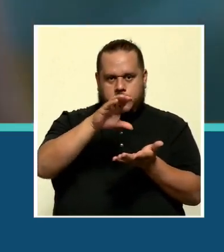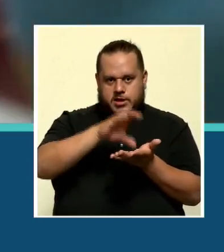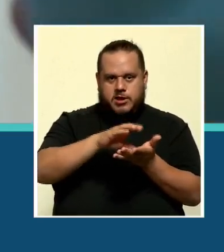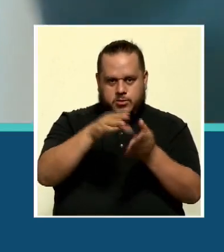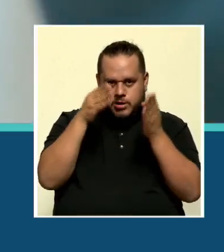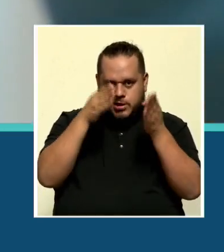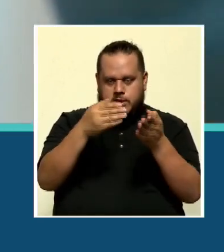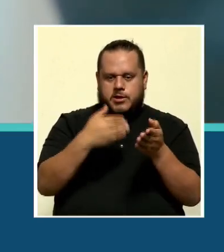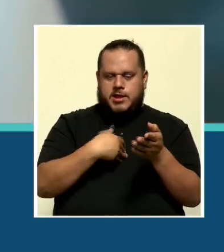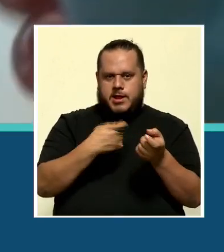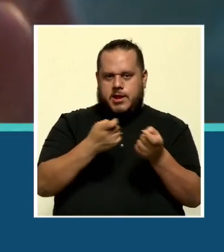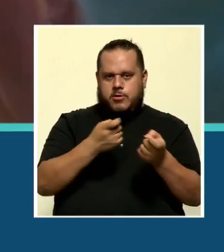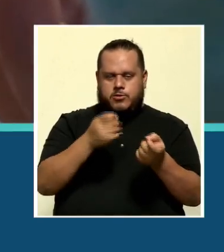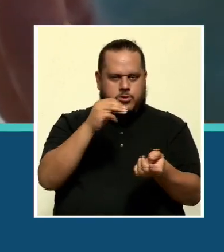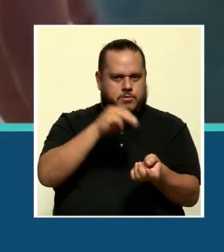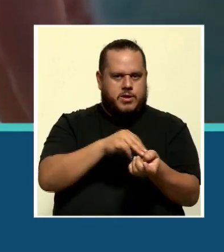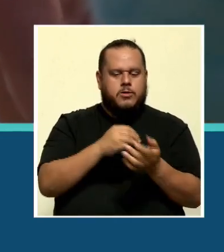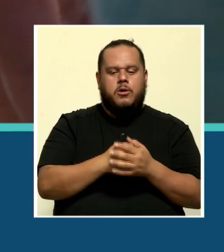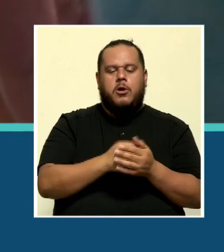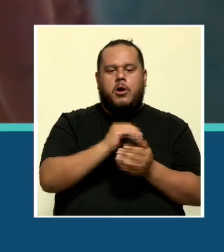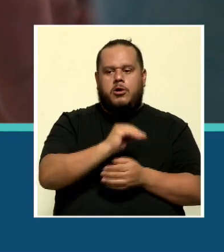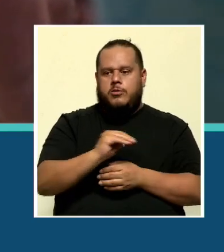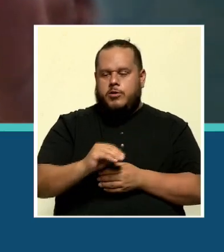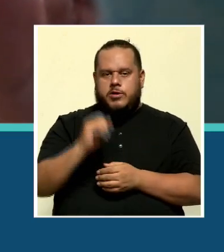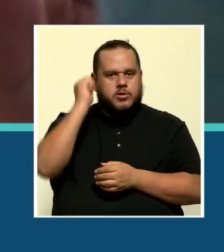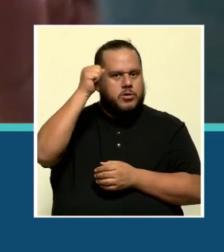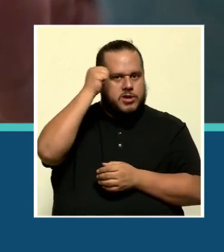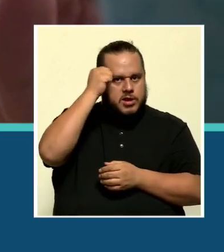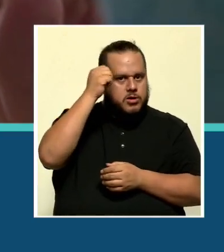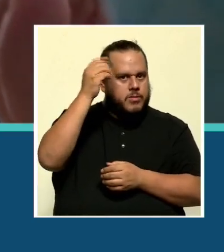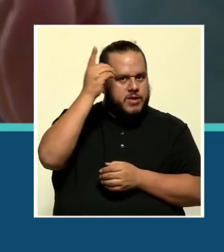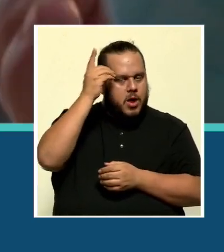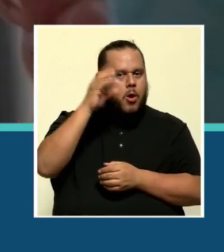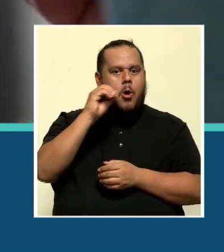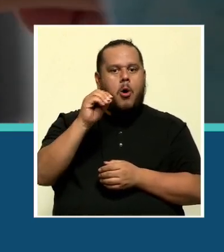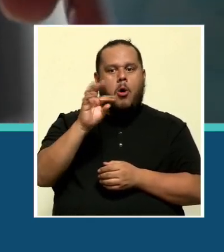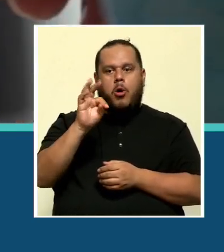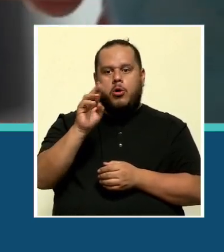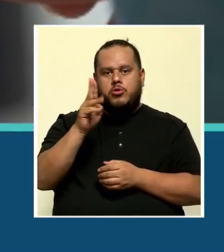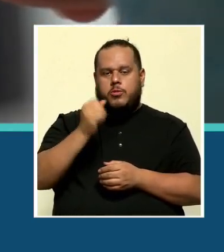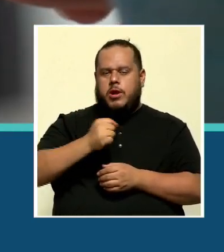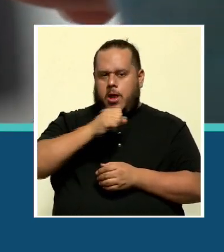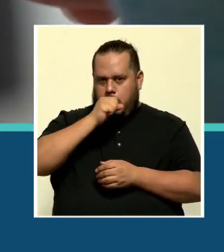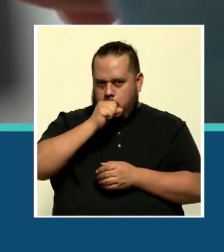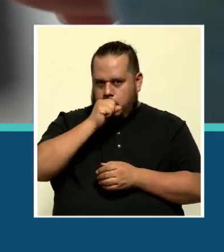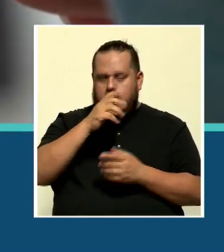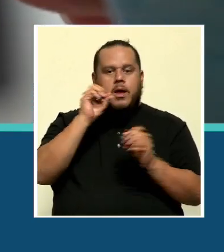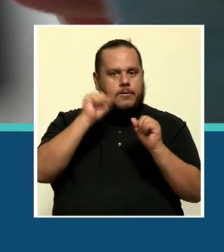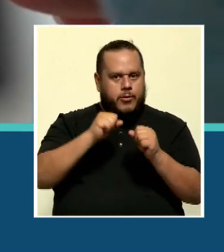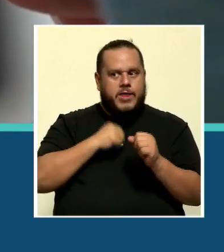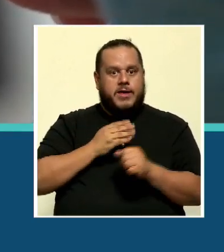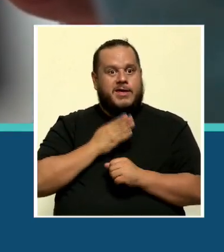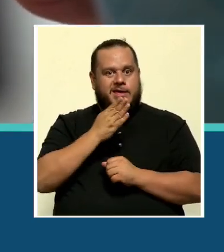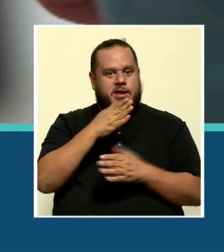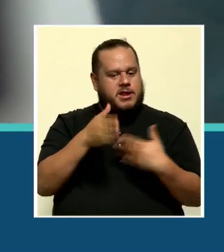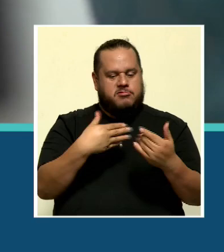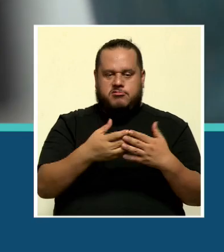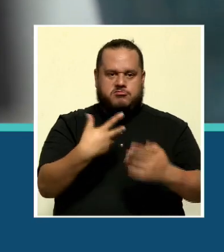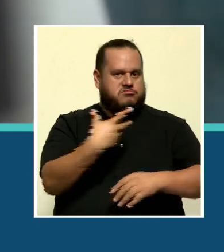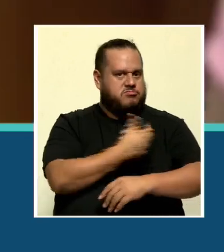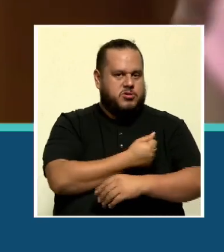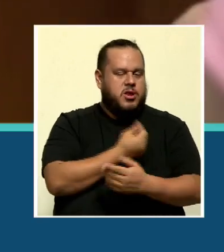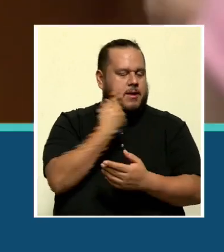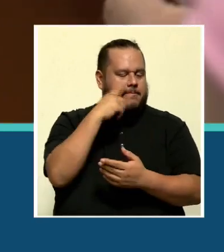llevan su control médico. Los menores con síndrome de Down o tuberculosis con edades entre 5 y 11 años pueden asistir a cualquier